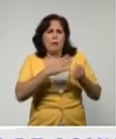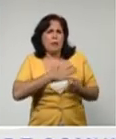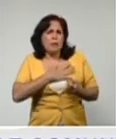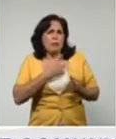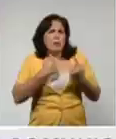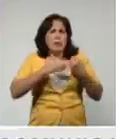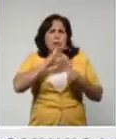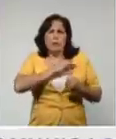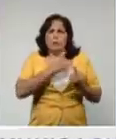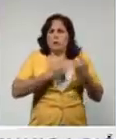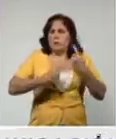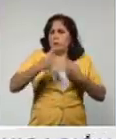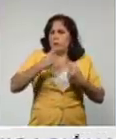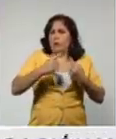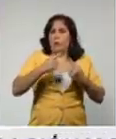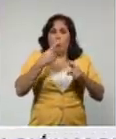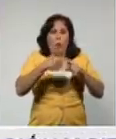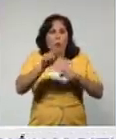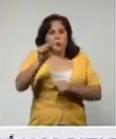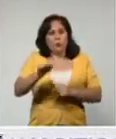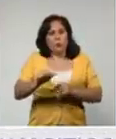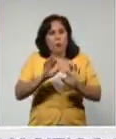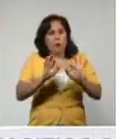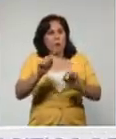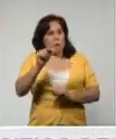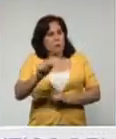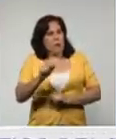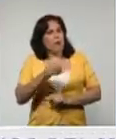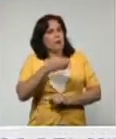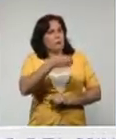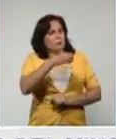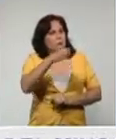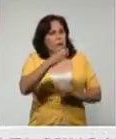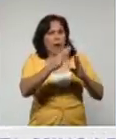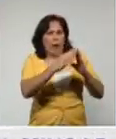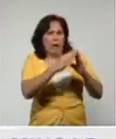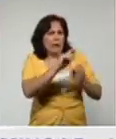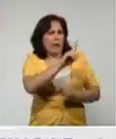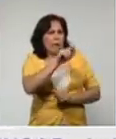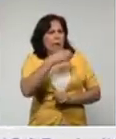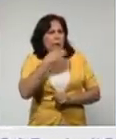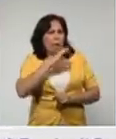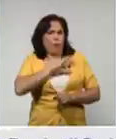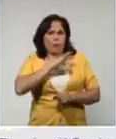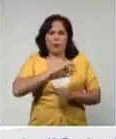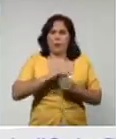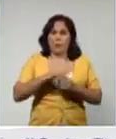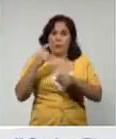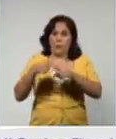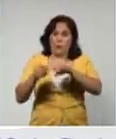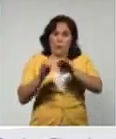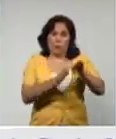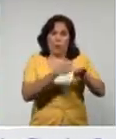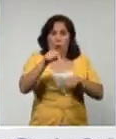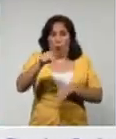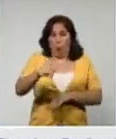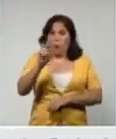sintomatología. Hoy reportamos la presencia de 2 pacientes